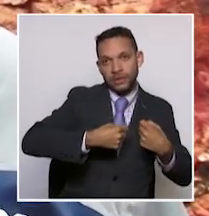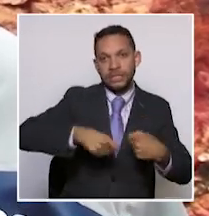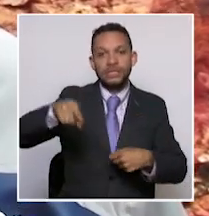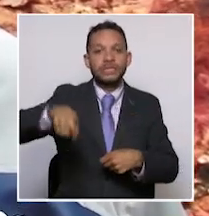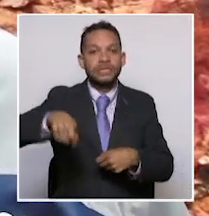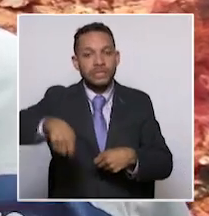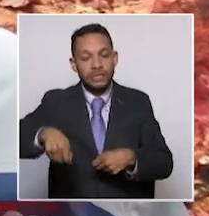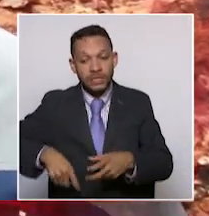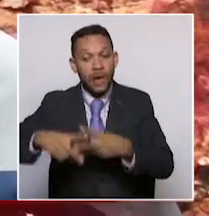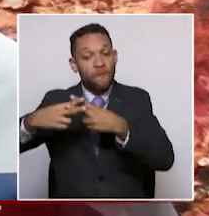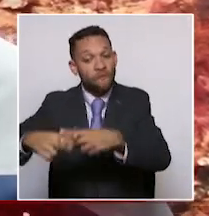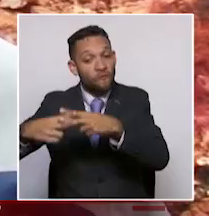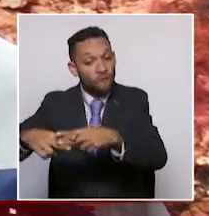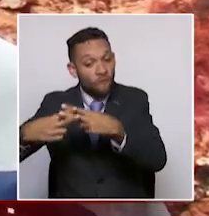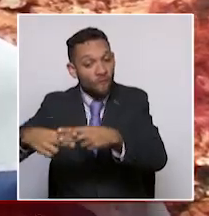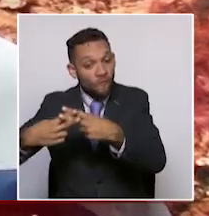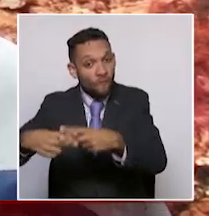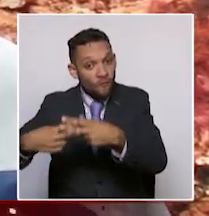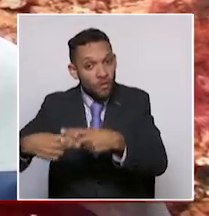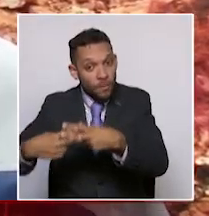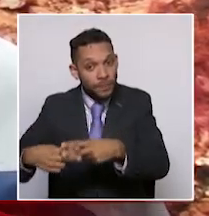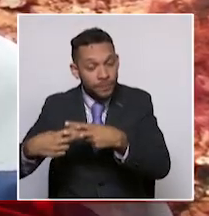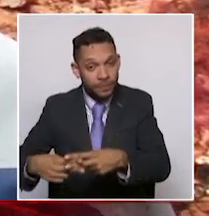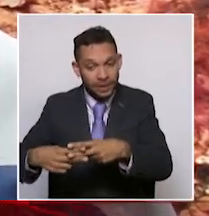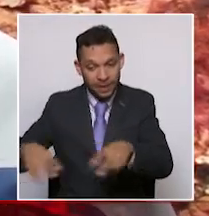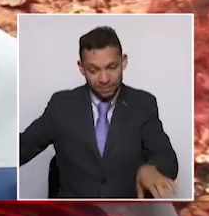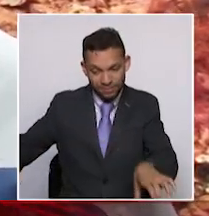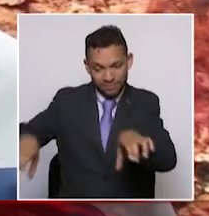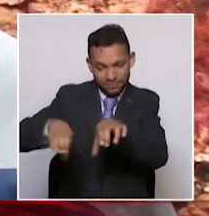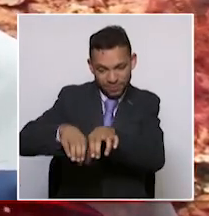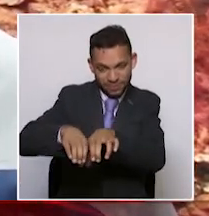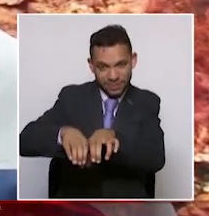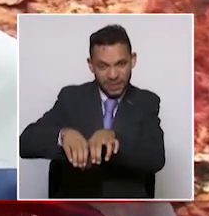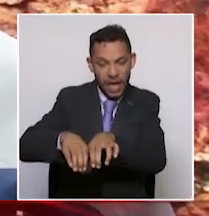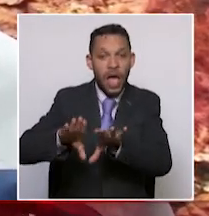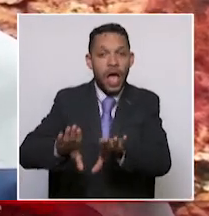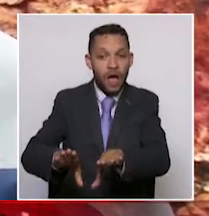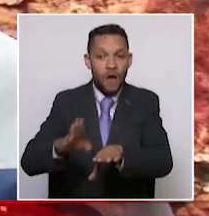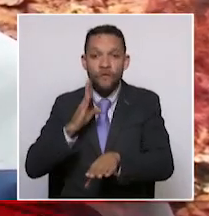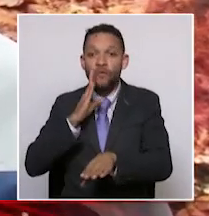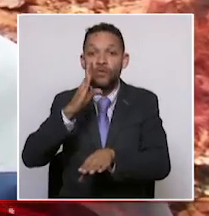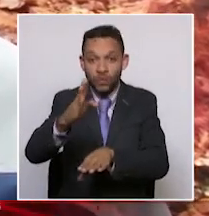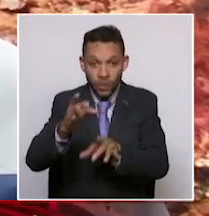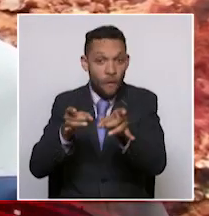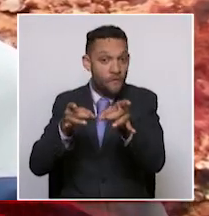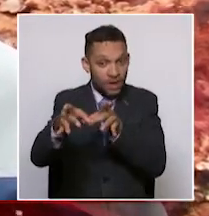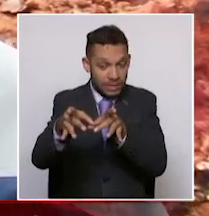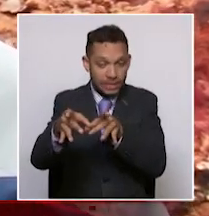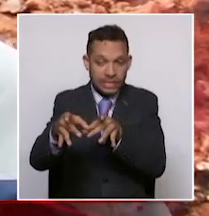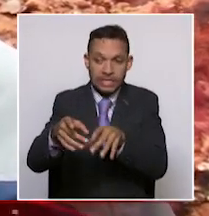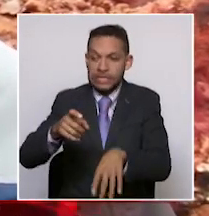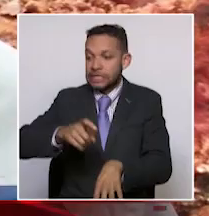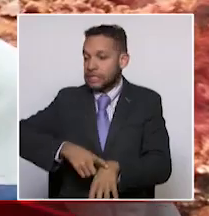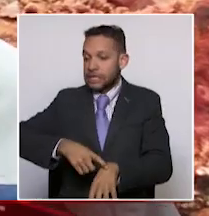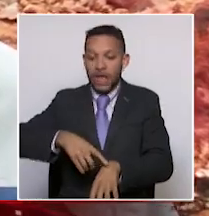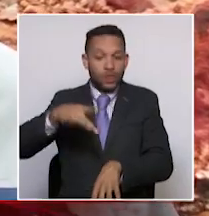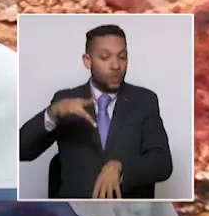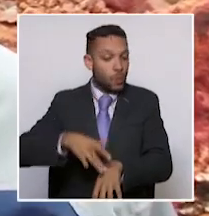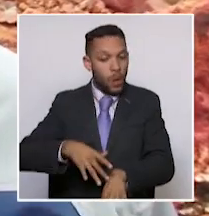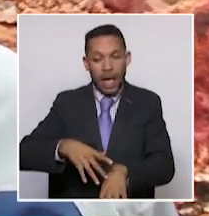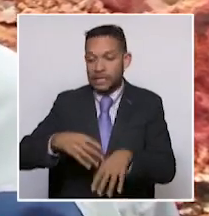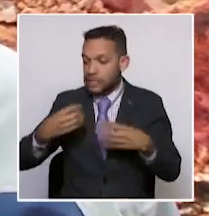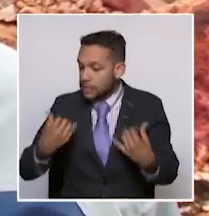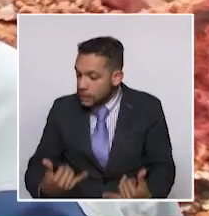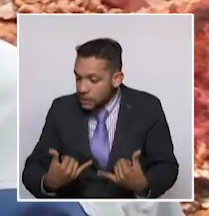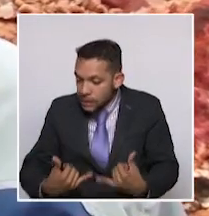definitiva que se requiere por el tema del intercambiador vial. Esta era una actividad que estaba programada, pero con razón al